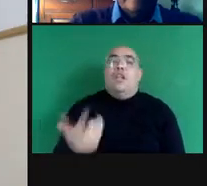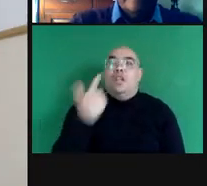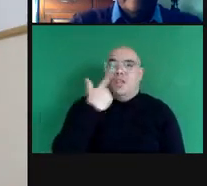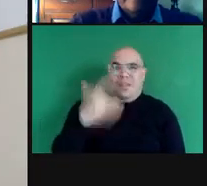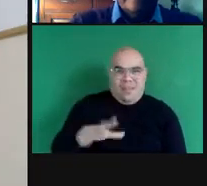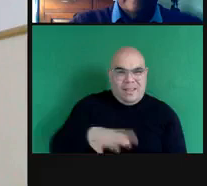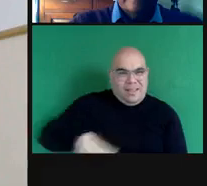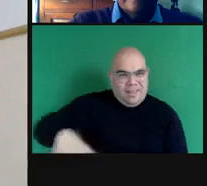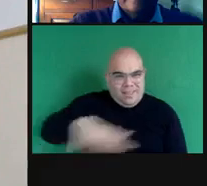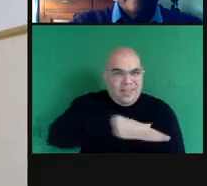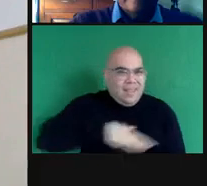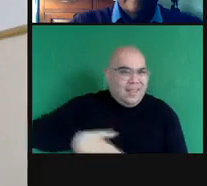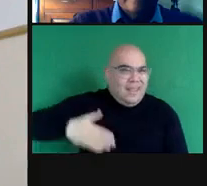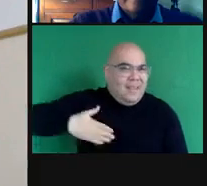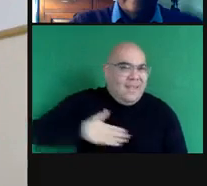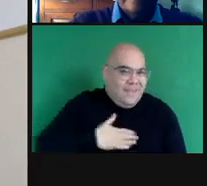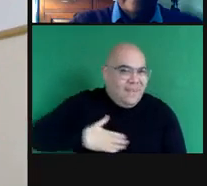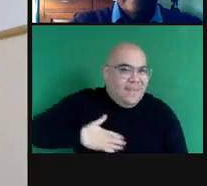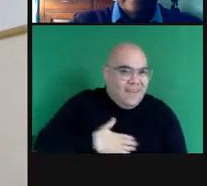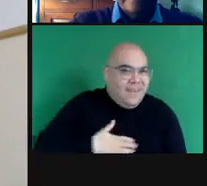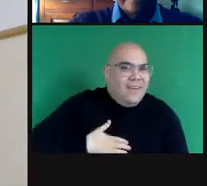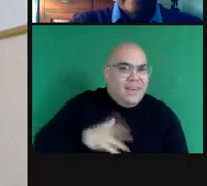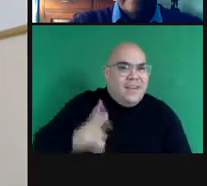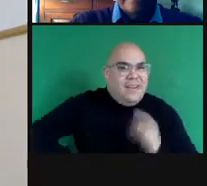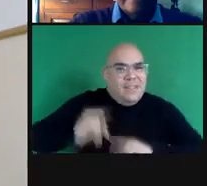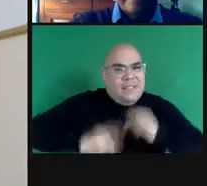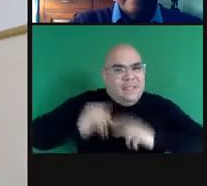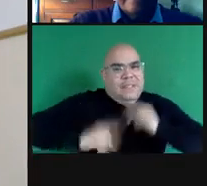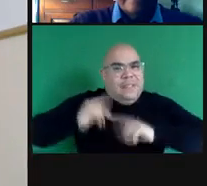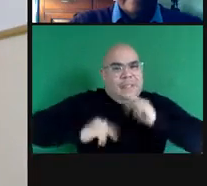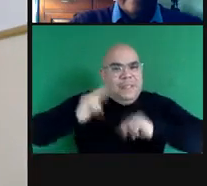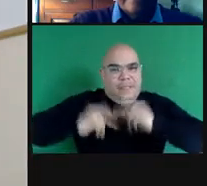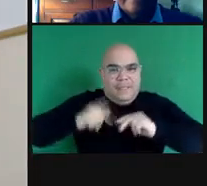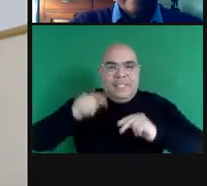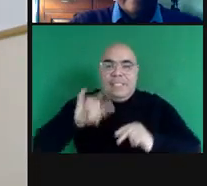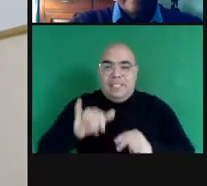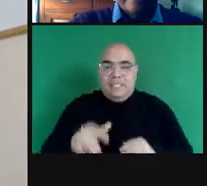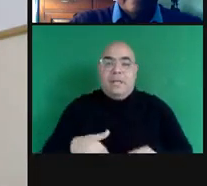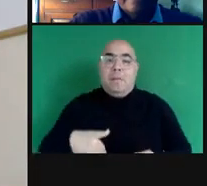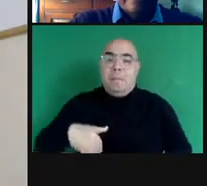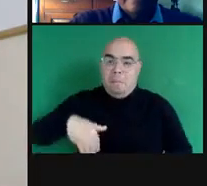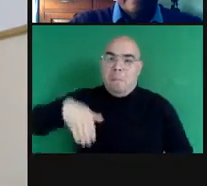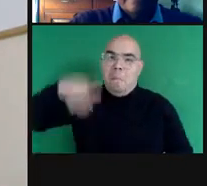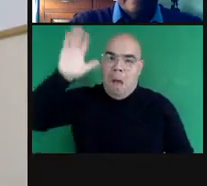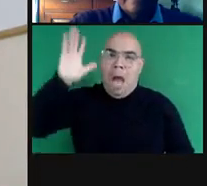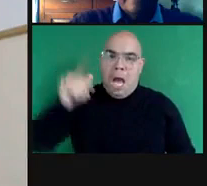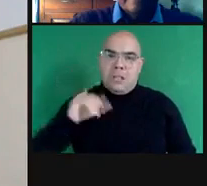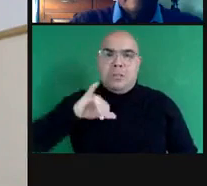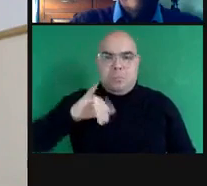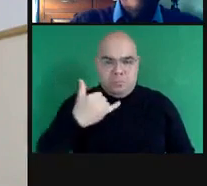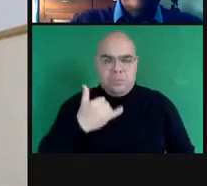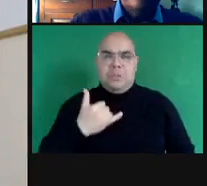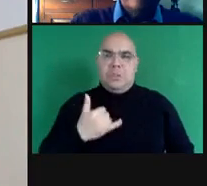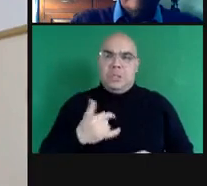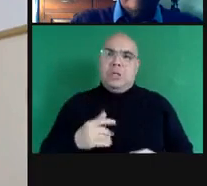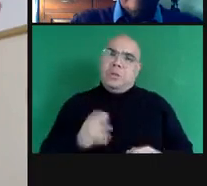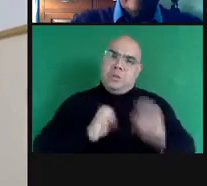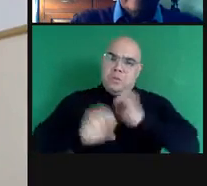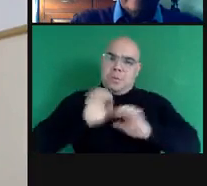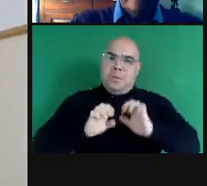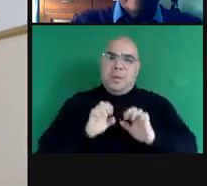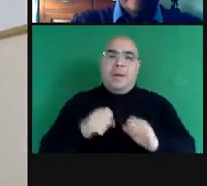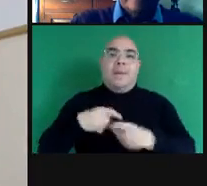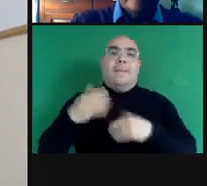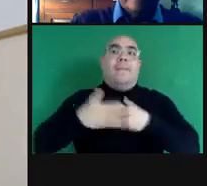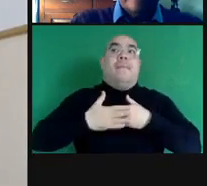son construcciones en este tipo de material. Esta piedra de muñeca, sin embargo, es un poco más resistente, pero pues por eso mismo no quiere decir que vaya a durar